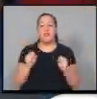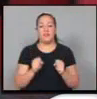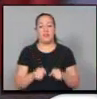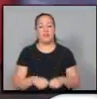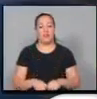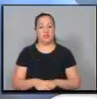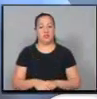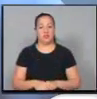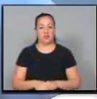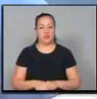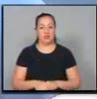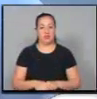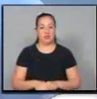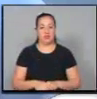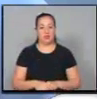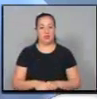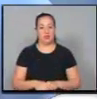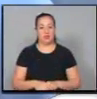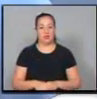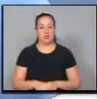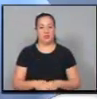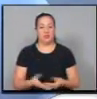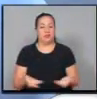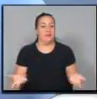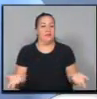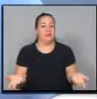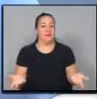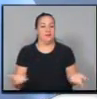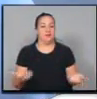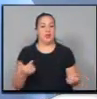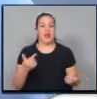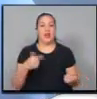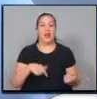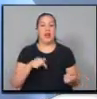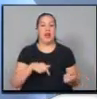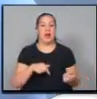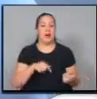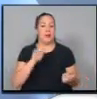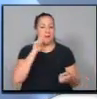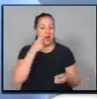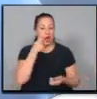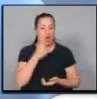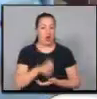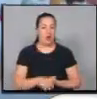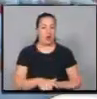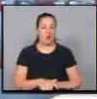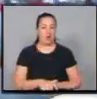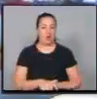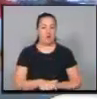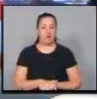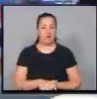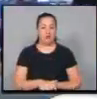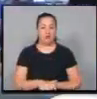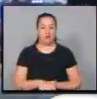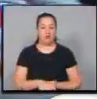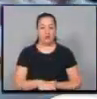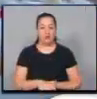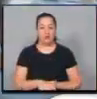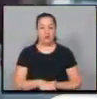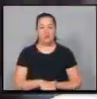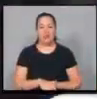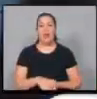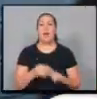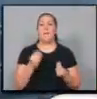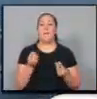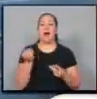que está lindísimo. Está sí, ¿qué se puede decir? Mejor que este no puede hacer nunca. ¿Más para andar en